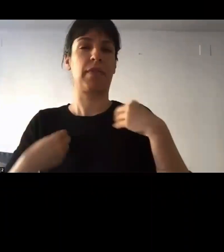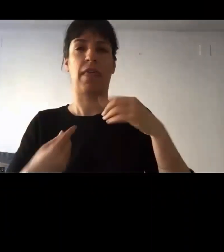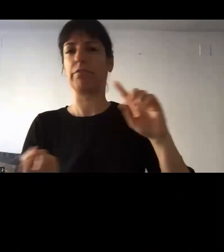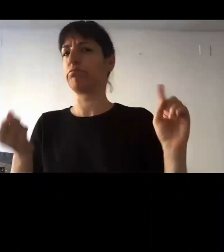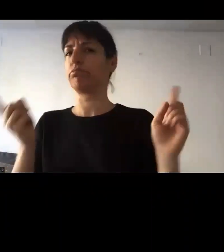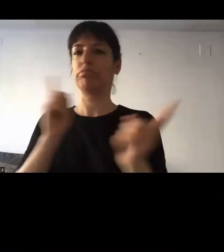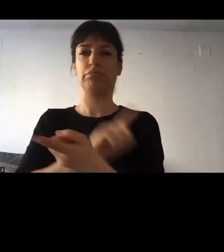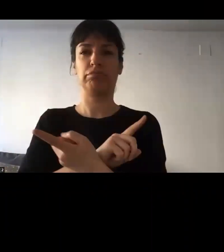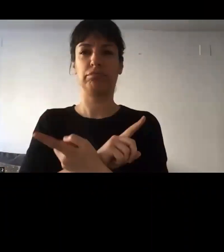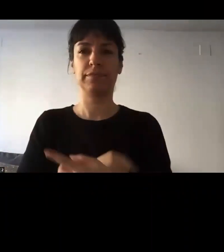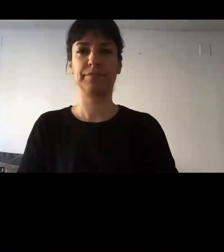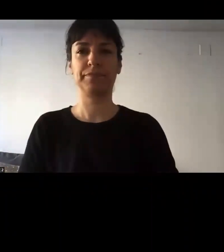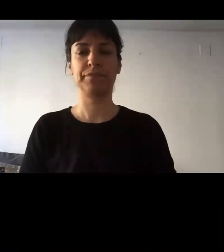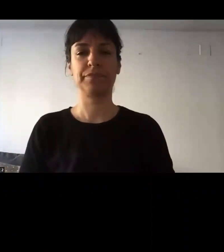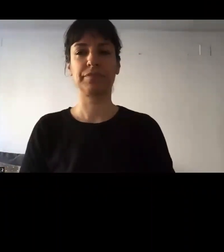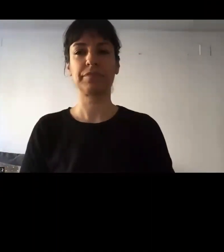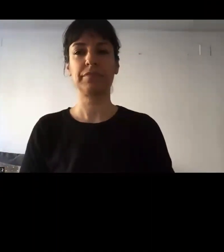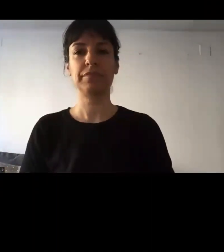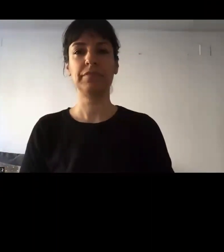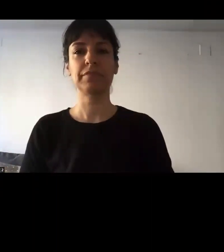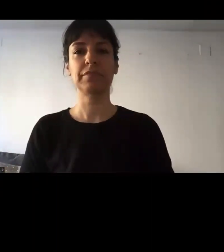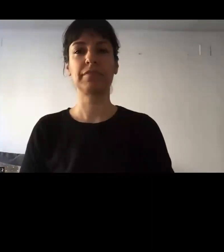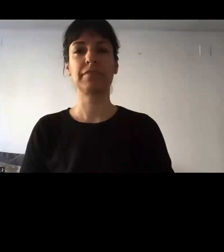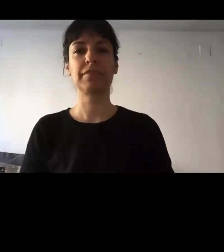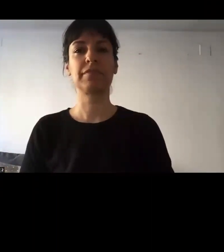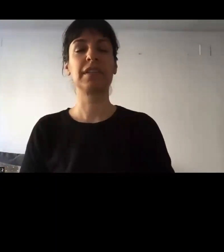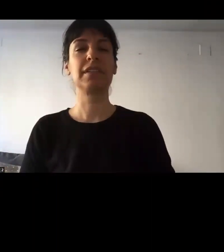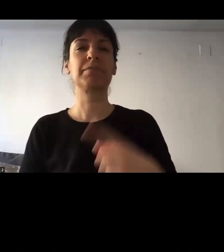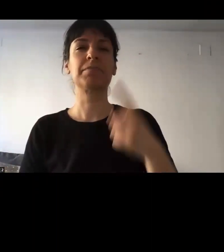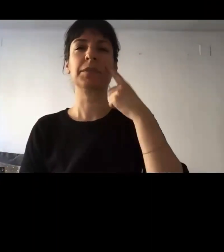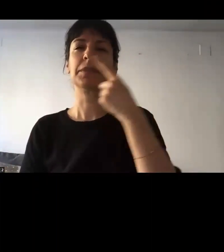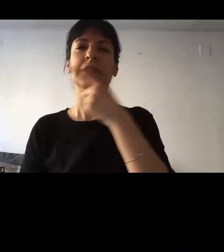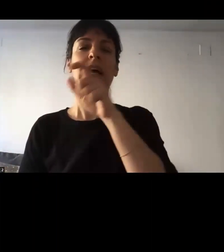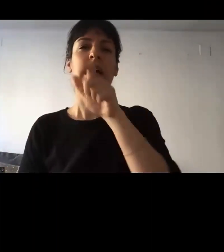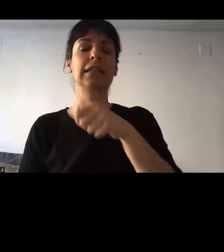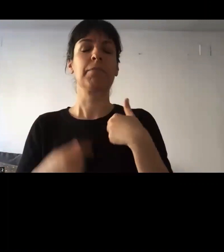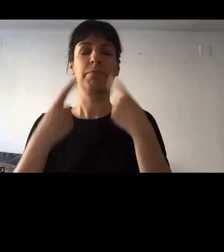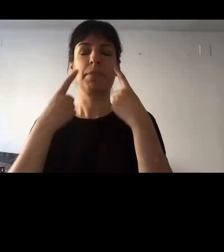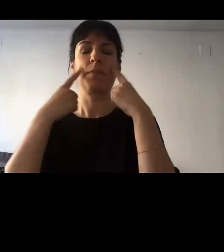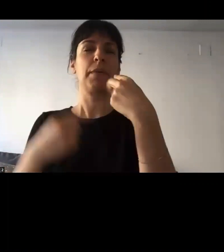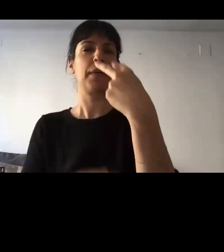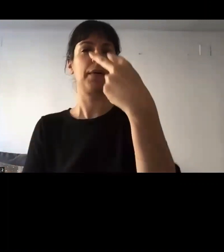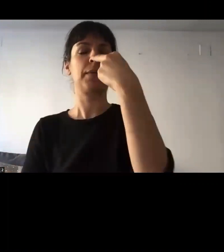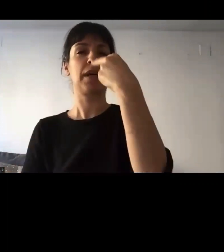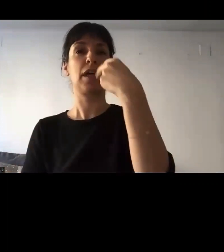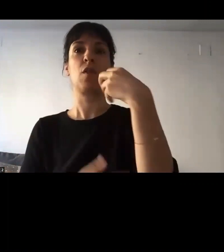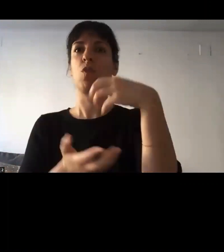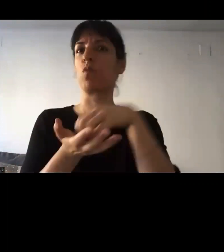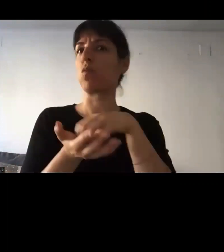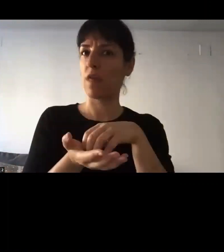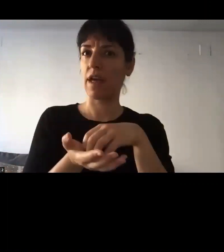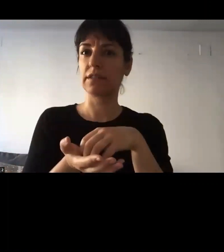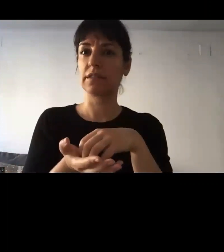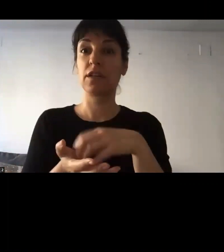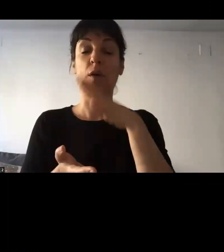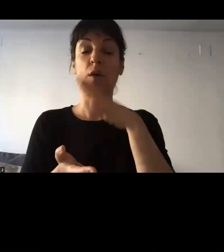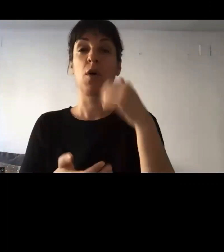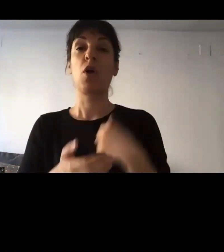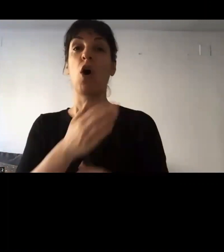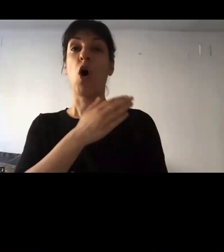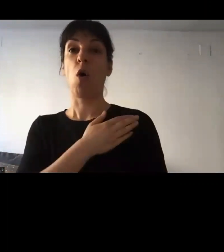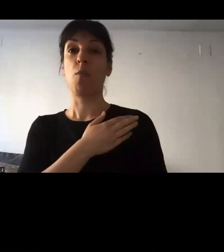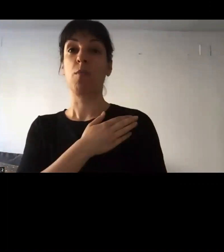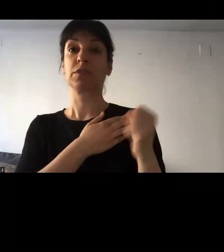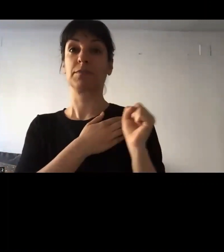cierto que cuando la gente suele verme por primera vez, suele tener muchas dudas, porque bueno, al ver que mis manos están a continuación de los hombros, tienen